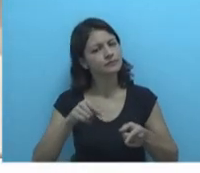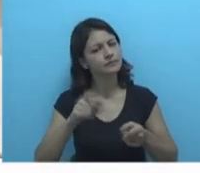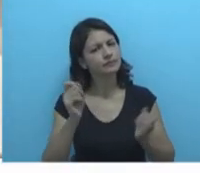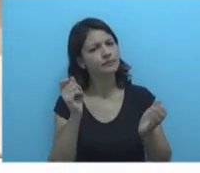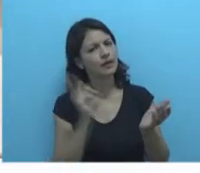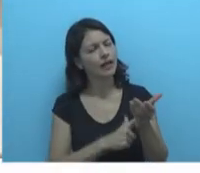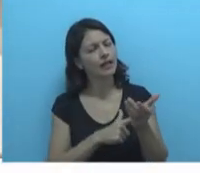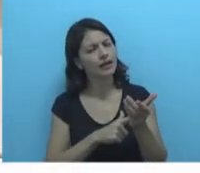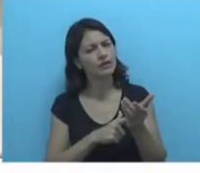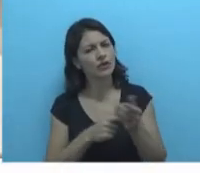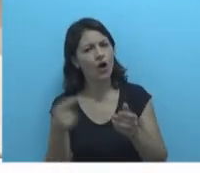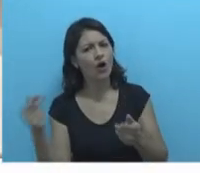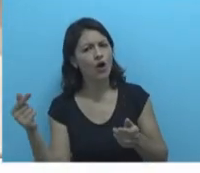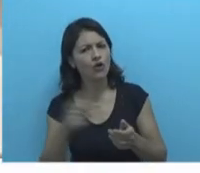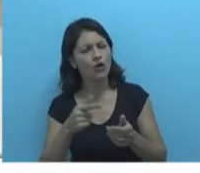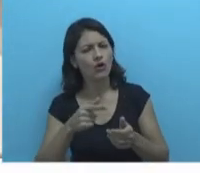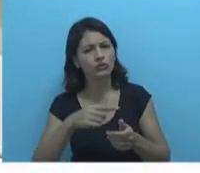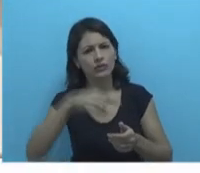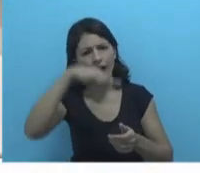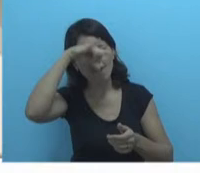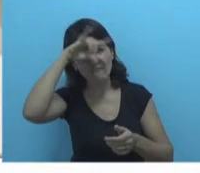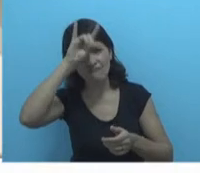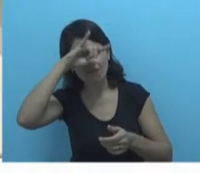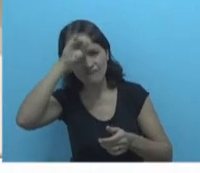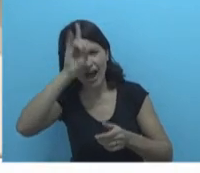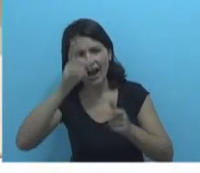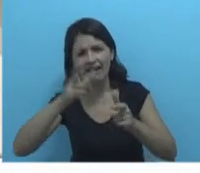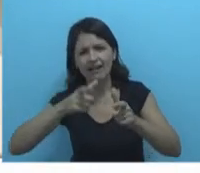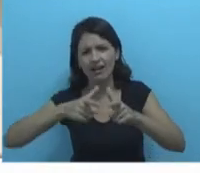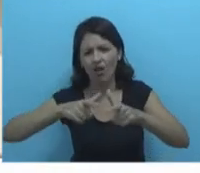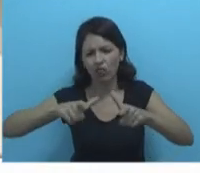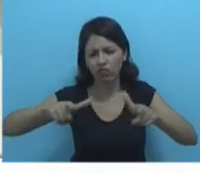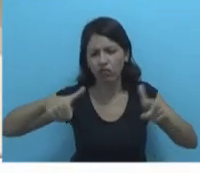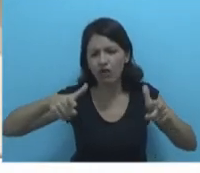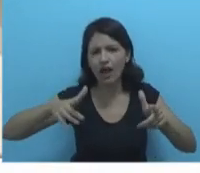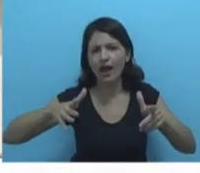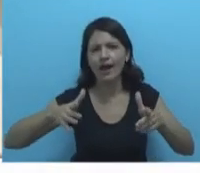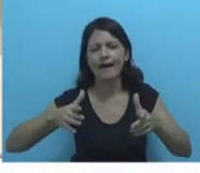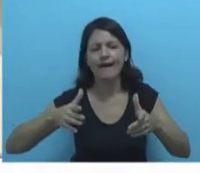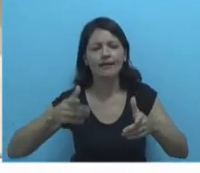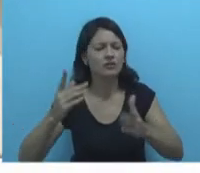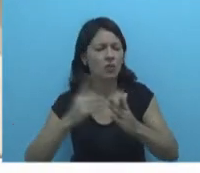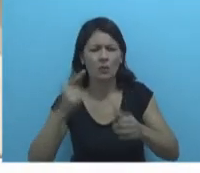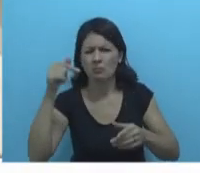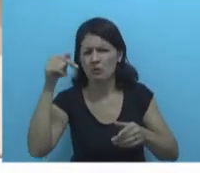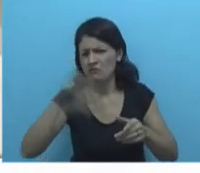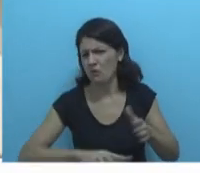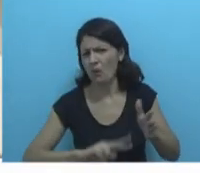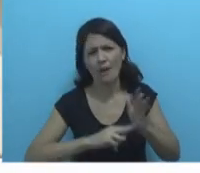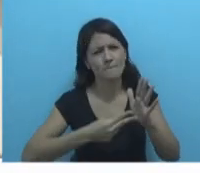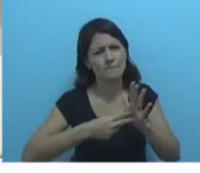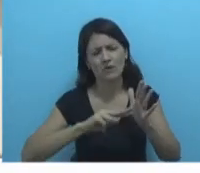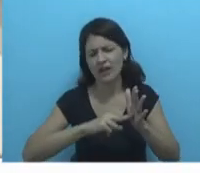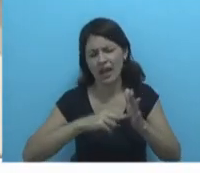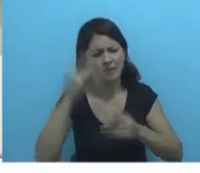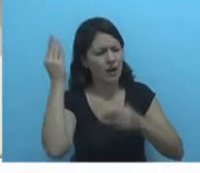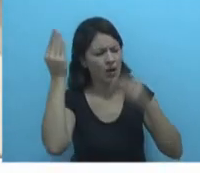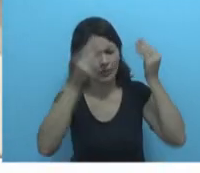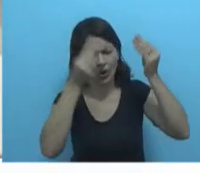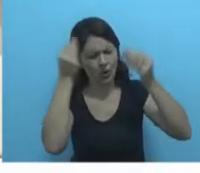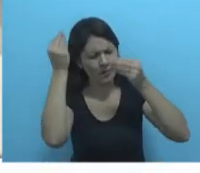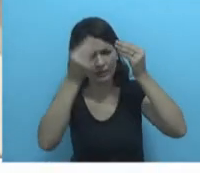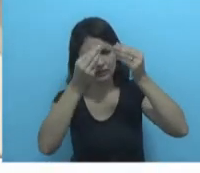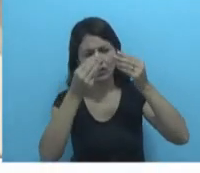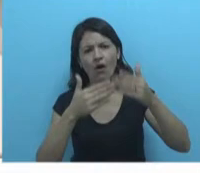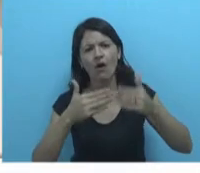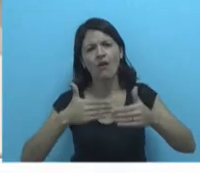stock ganadero, trayendo y logrando profundizar y preocupar lo que es la